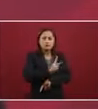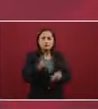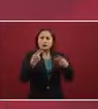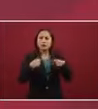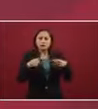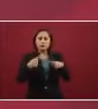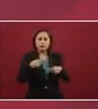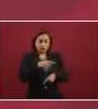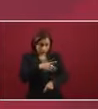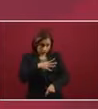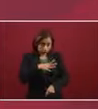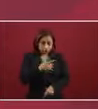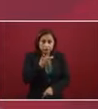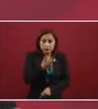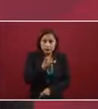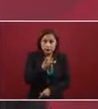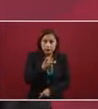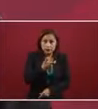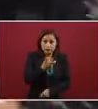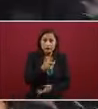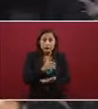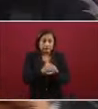que se distribuya